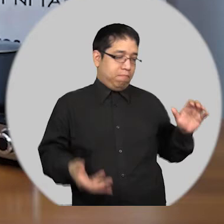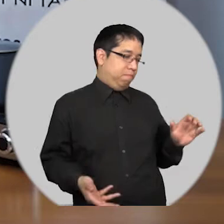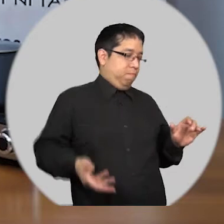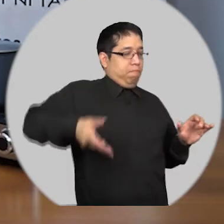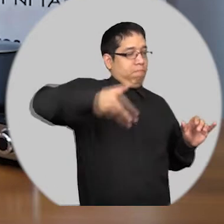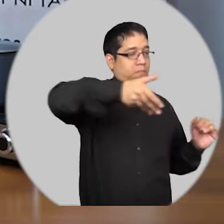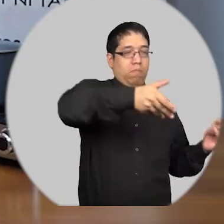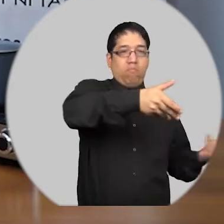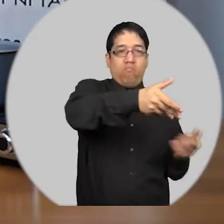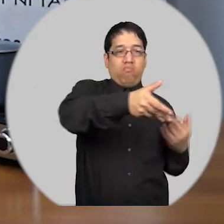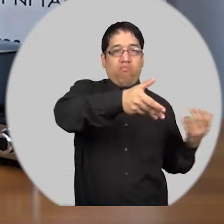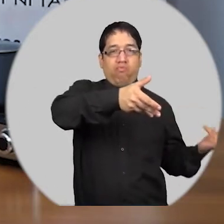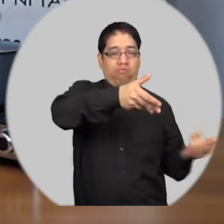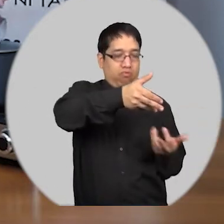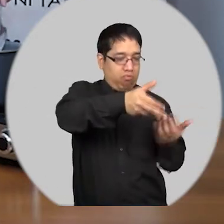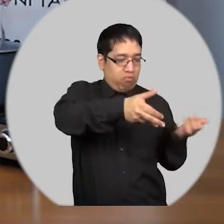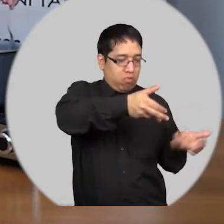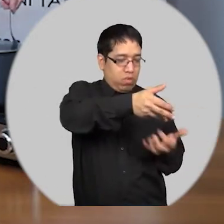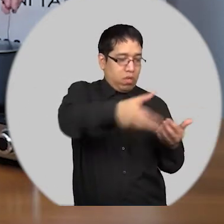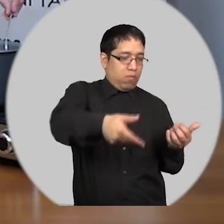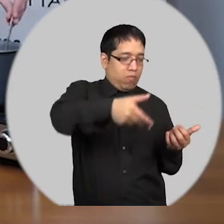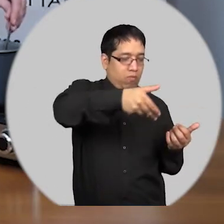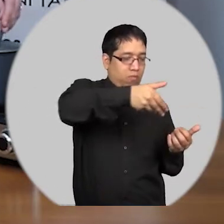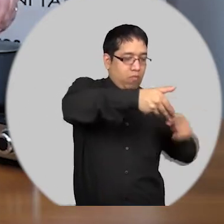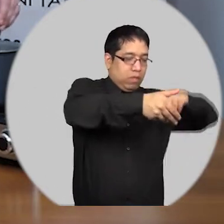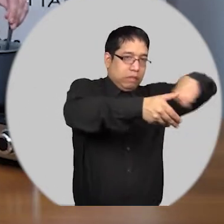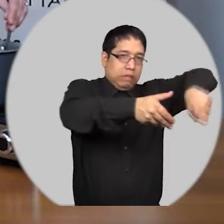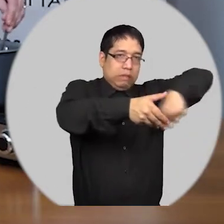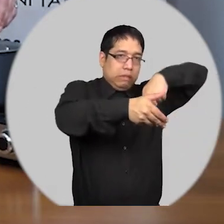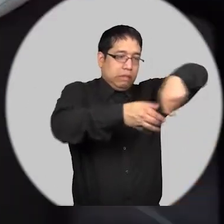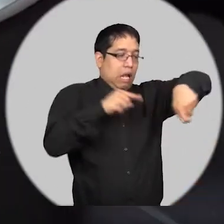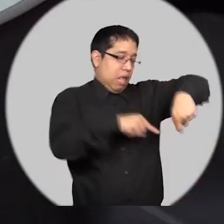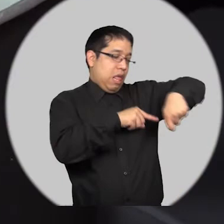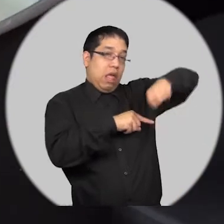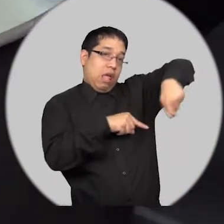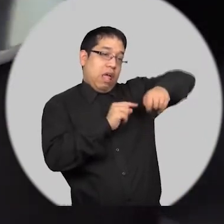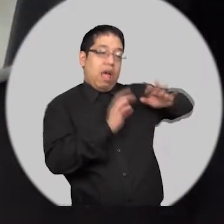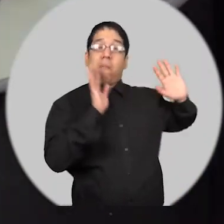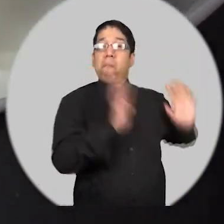vamos agregando a nuestra mezcla y sin dejar de revolver.